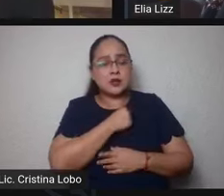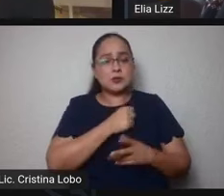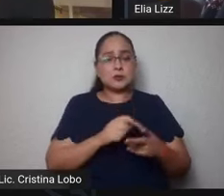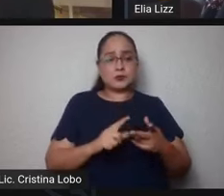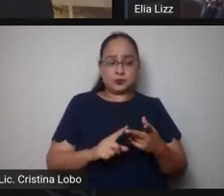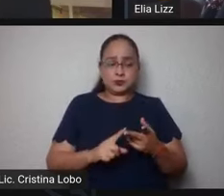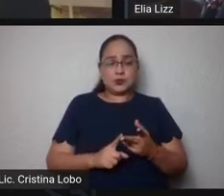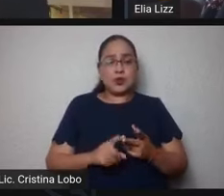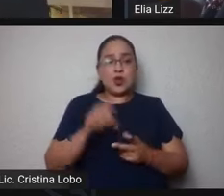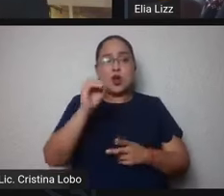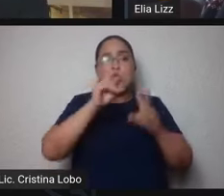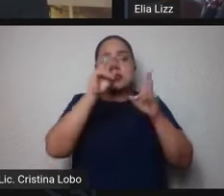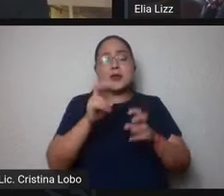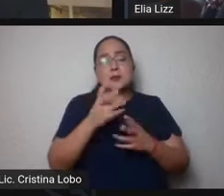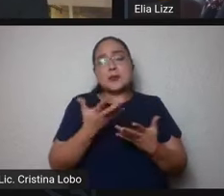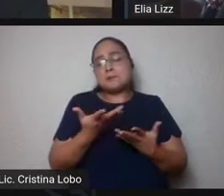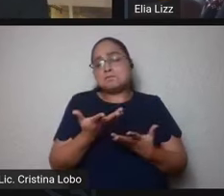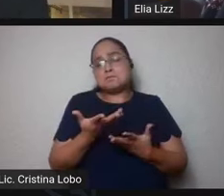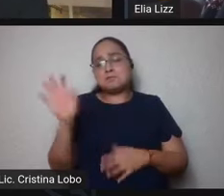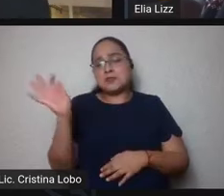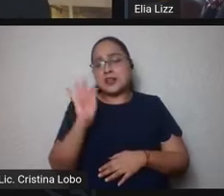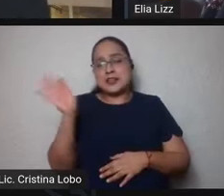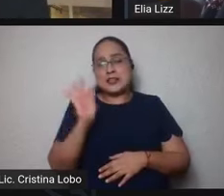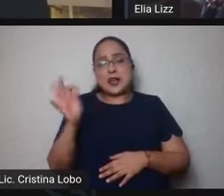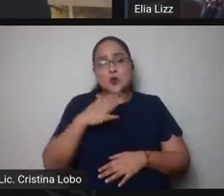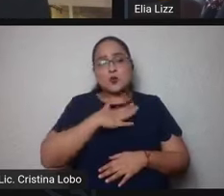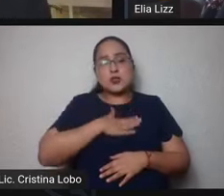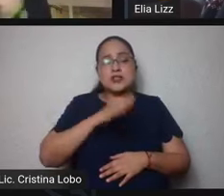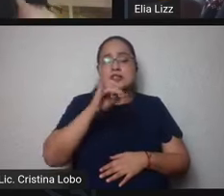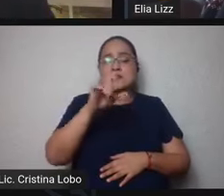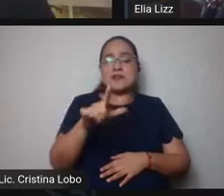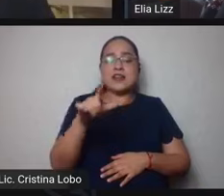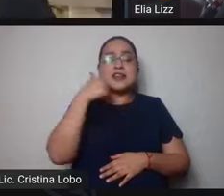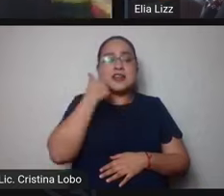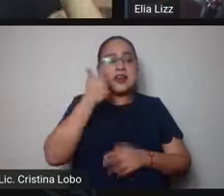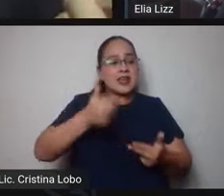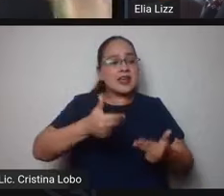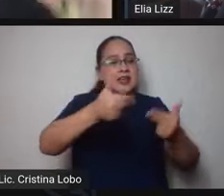de justicia, digamos, civil, cuando quieren heredar, ¿no?